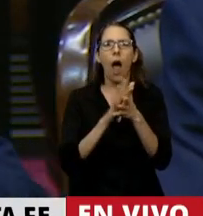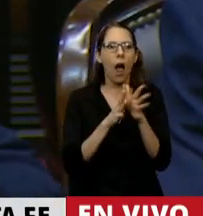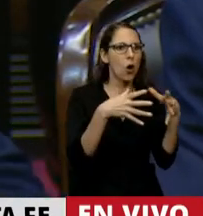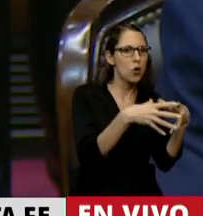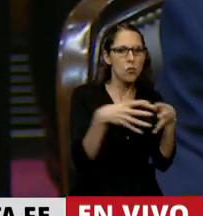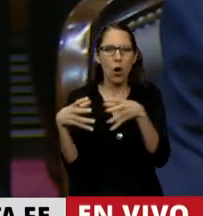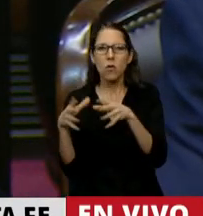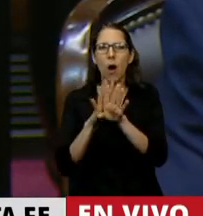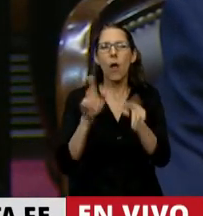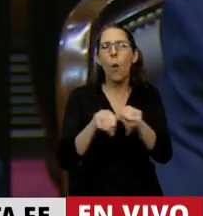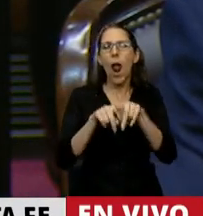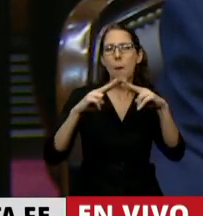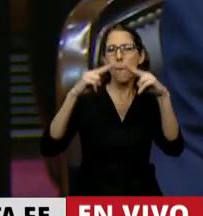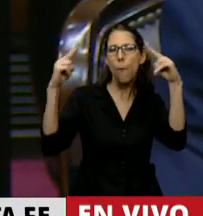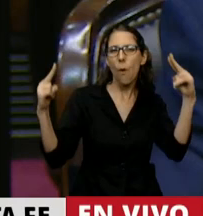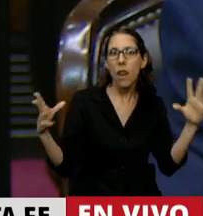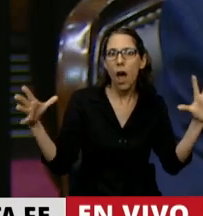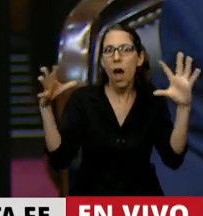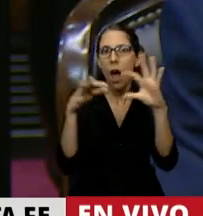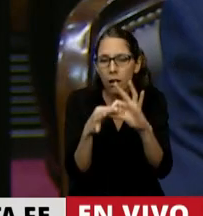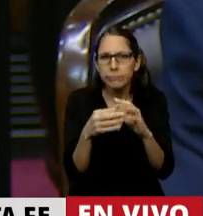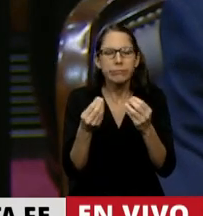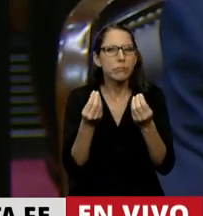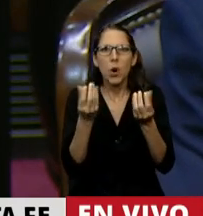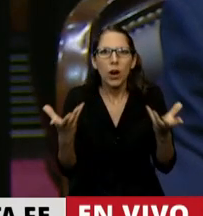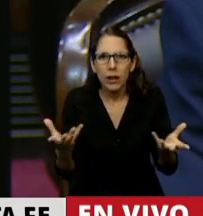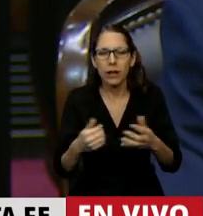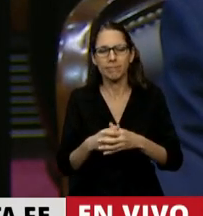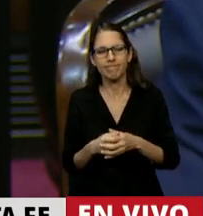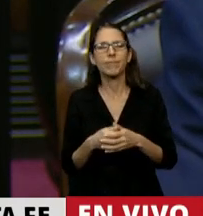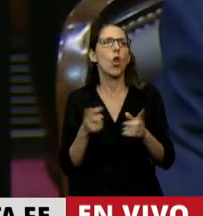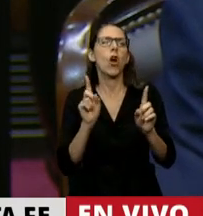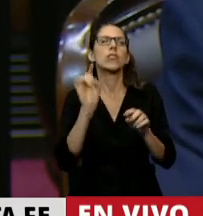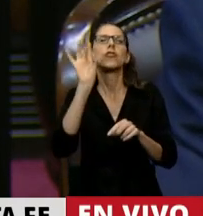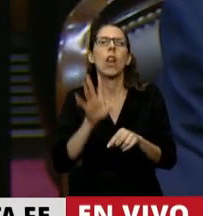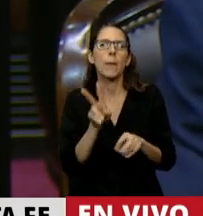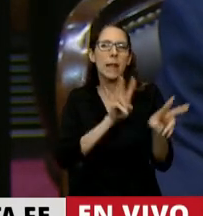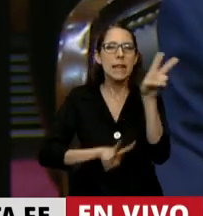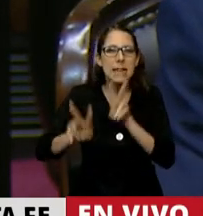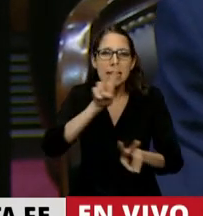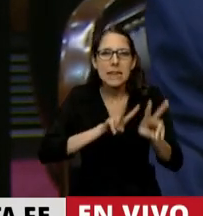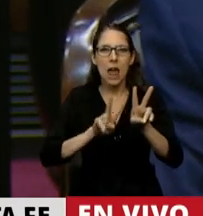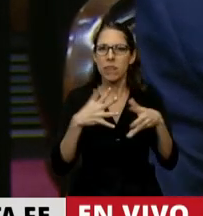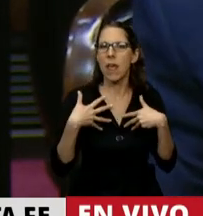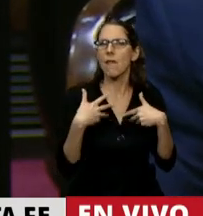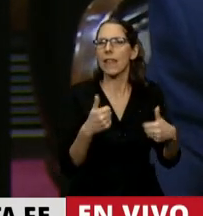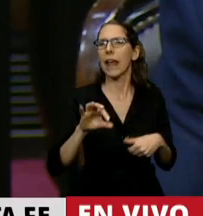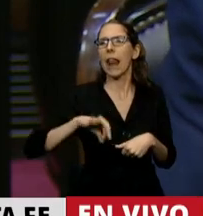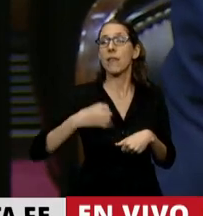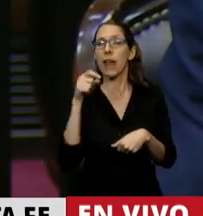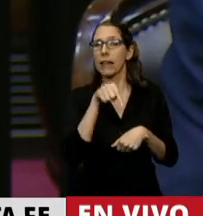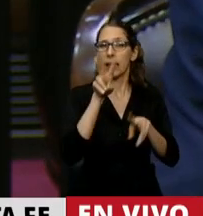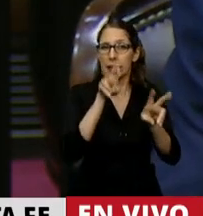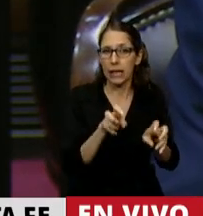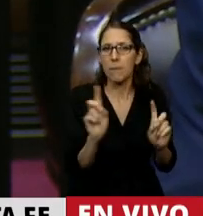ambas posiciones? Bueno, no es justamente en la buena fe y en la búsqueda de la defensa de la vida. Tengo amigos y amigas